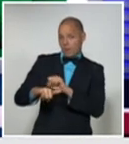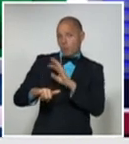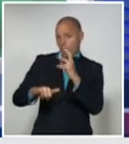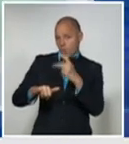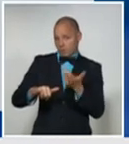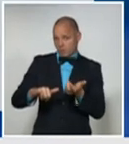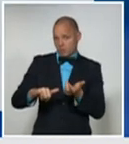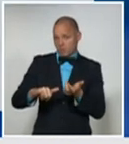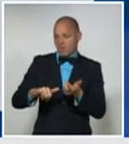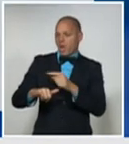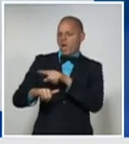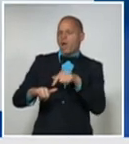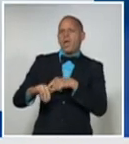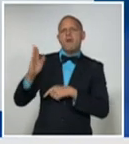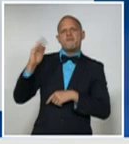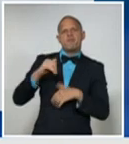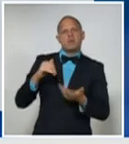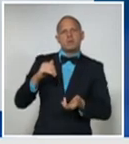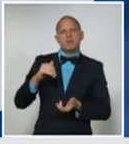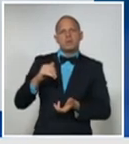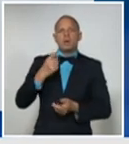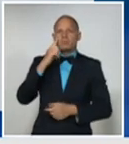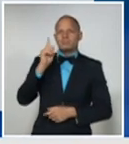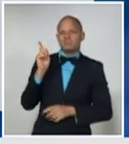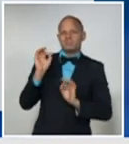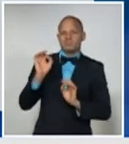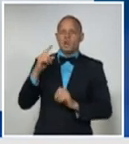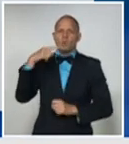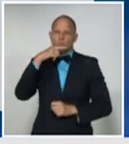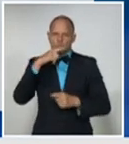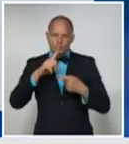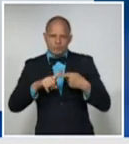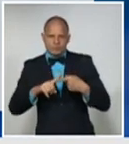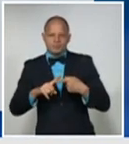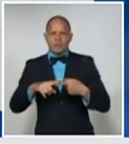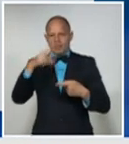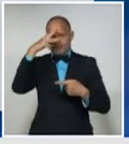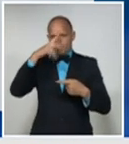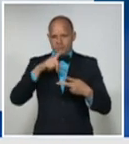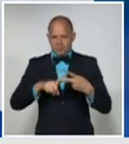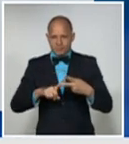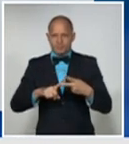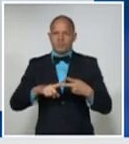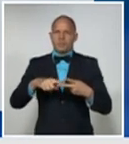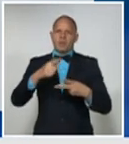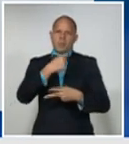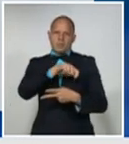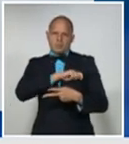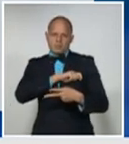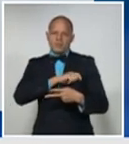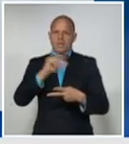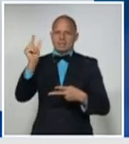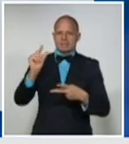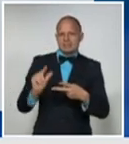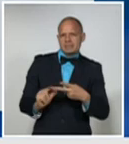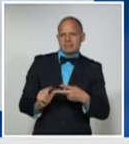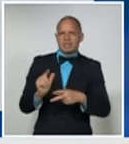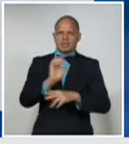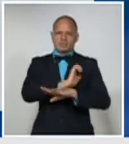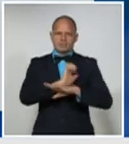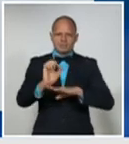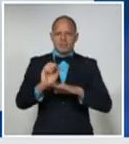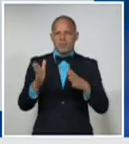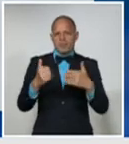Rusia 10, de México 4, de España, de Italia, de Ecuador, de Panamá y